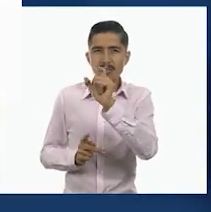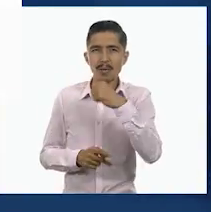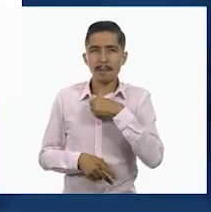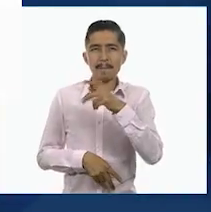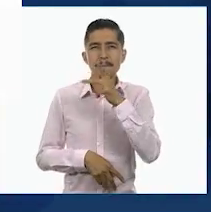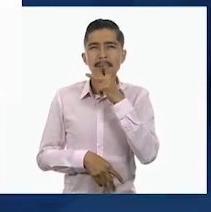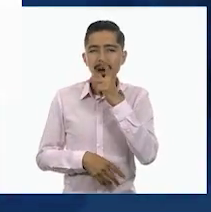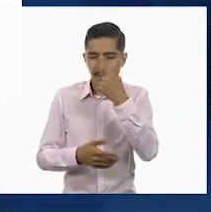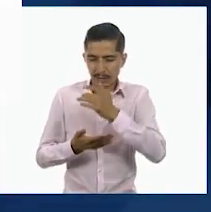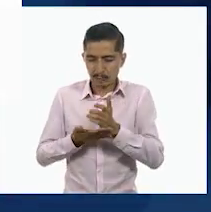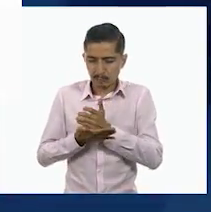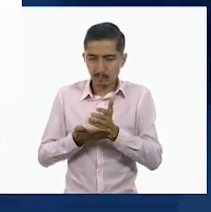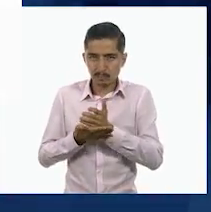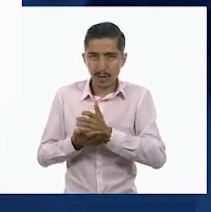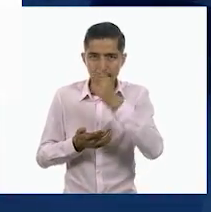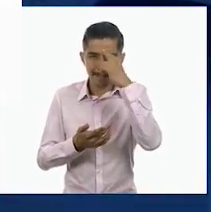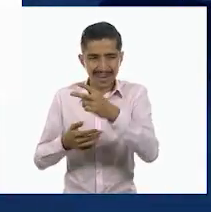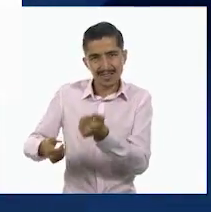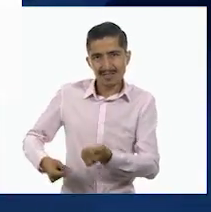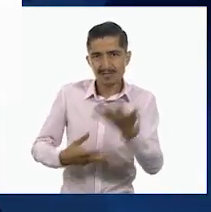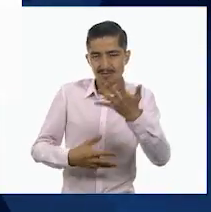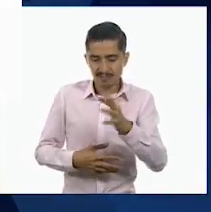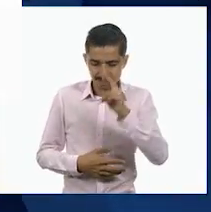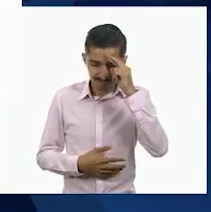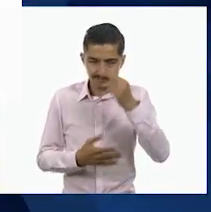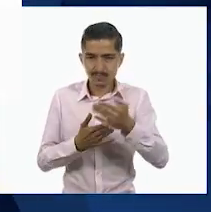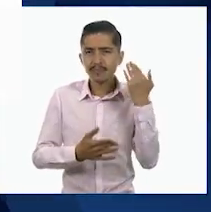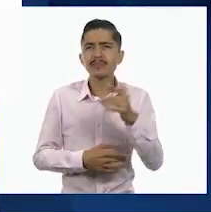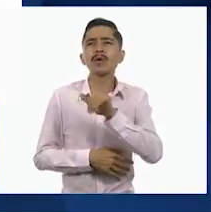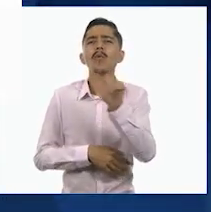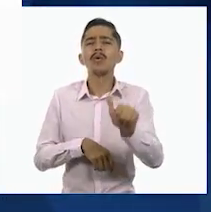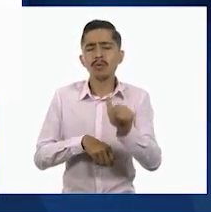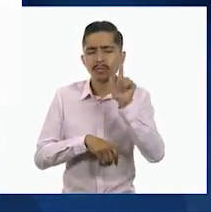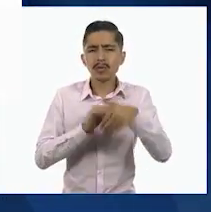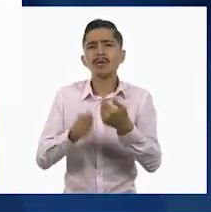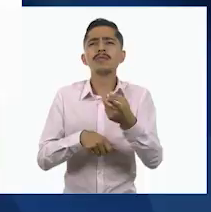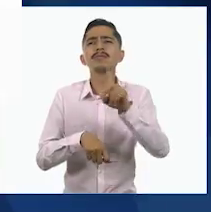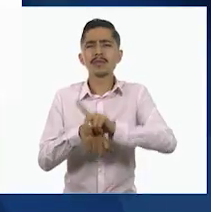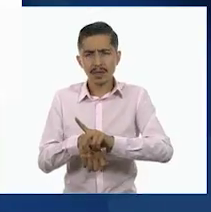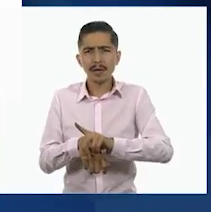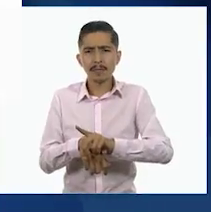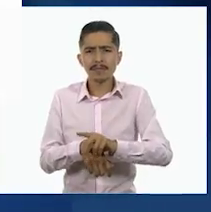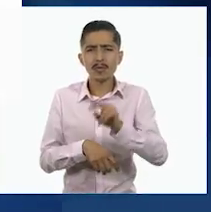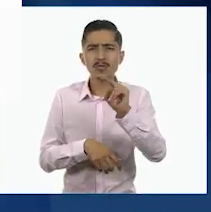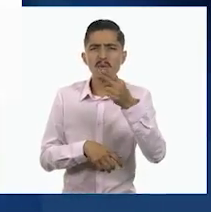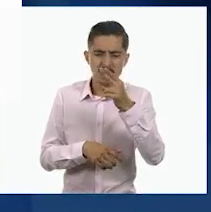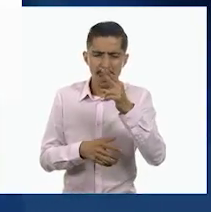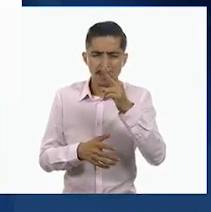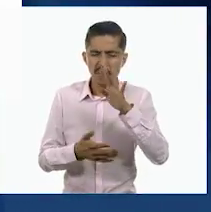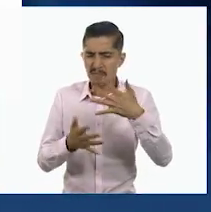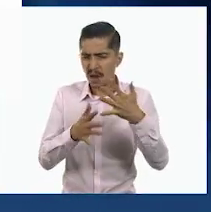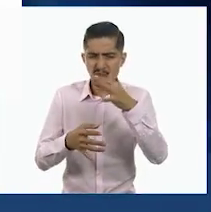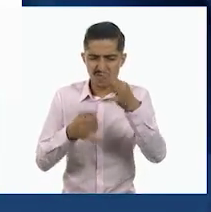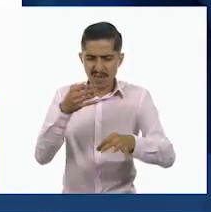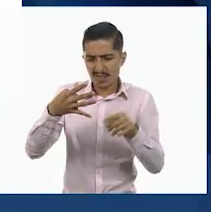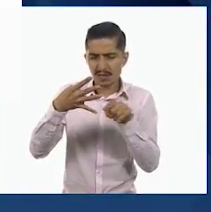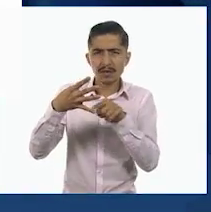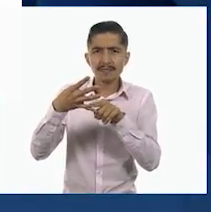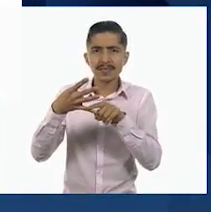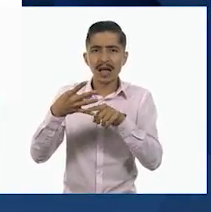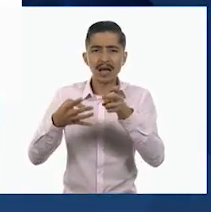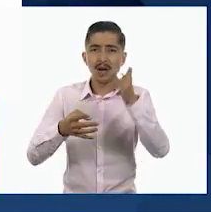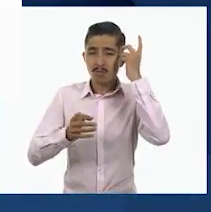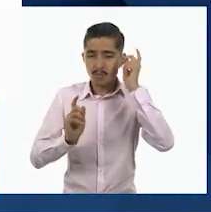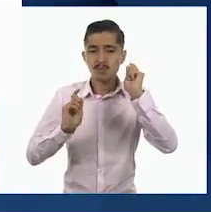fuera a curarse a México. Y otro día, creo que a fines de noviembre del 11, en una carreta guiada por